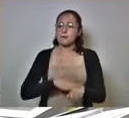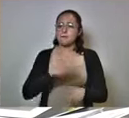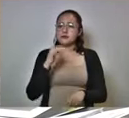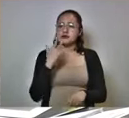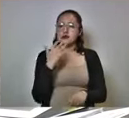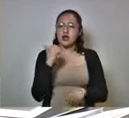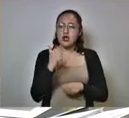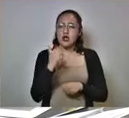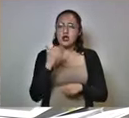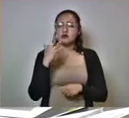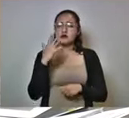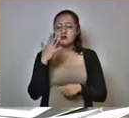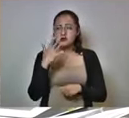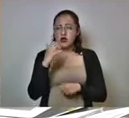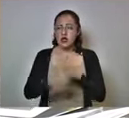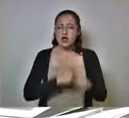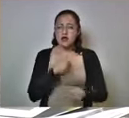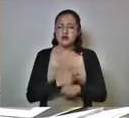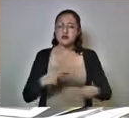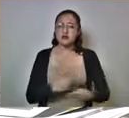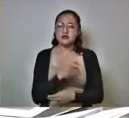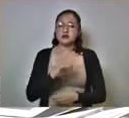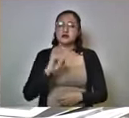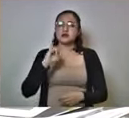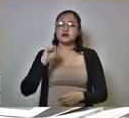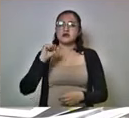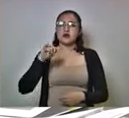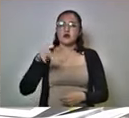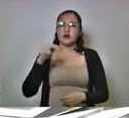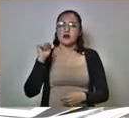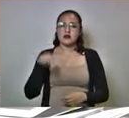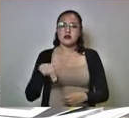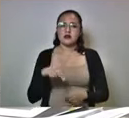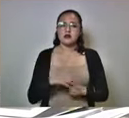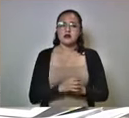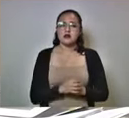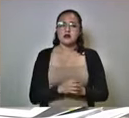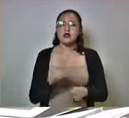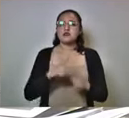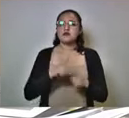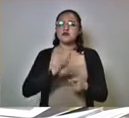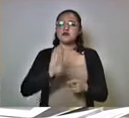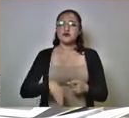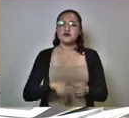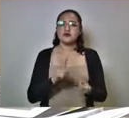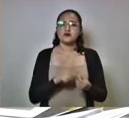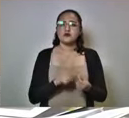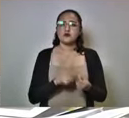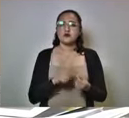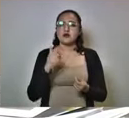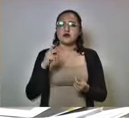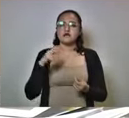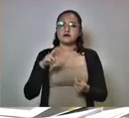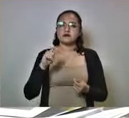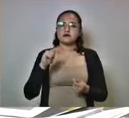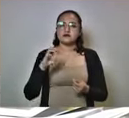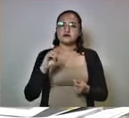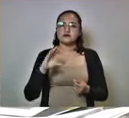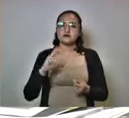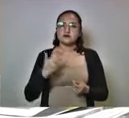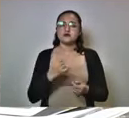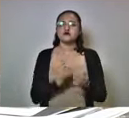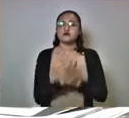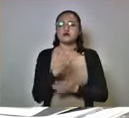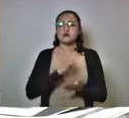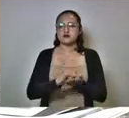55 años, oriundo de San Juan Tianguismanalco, quien fallece en Haverstraw, Nueva York